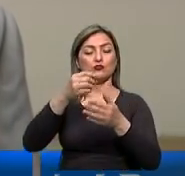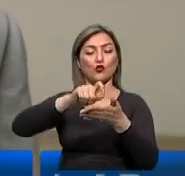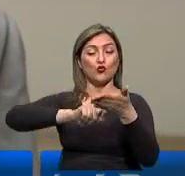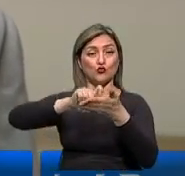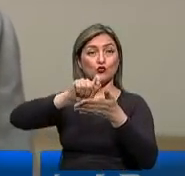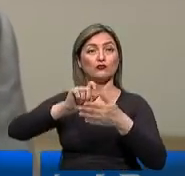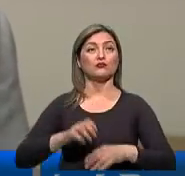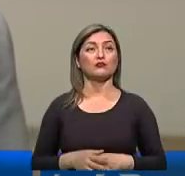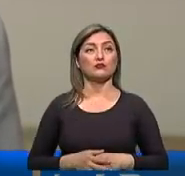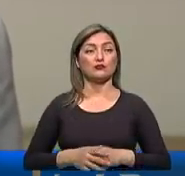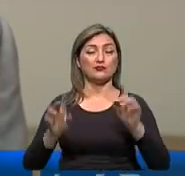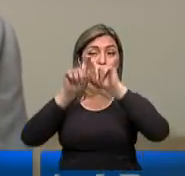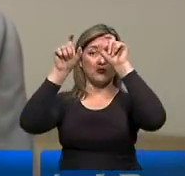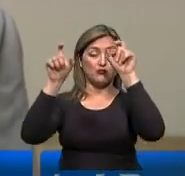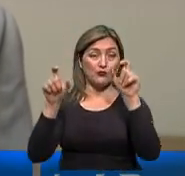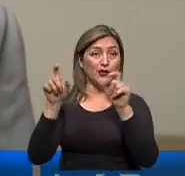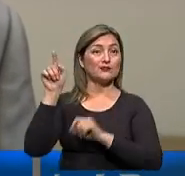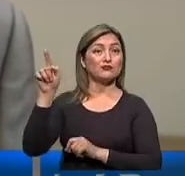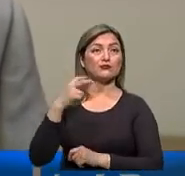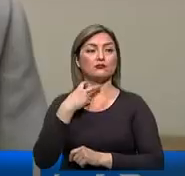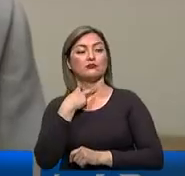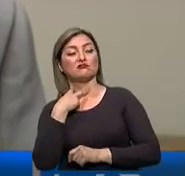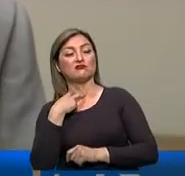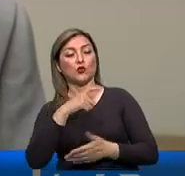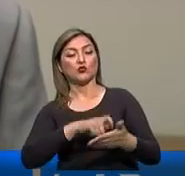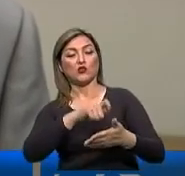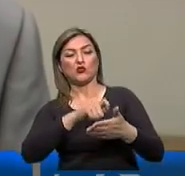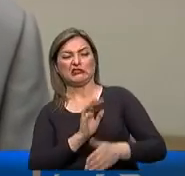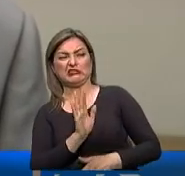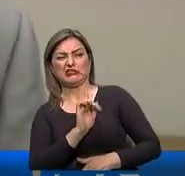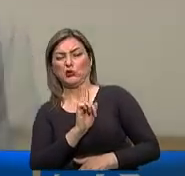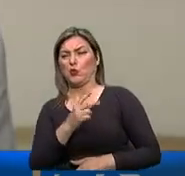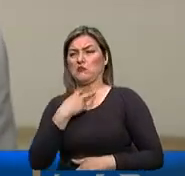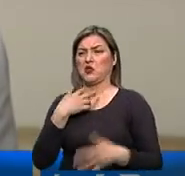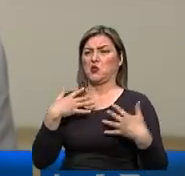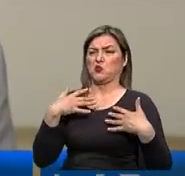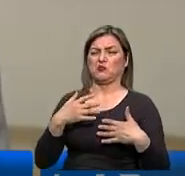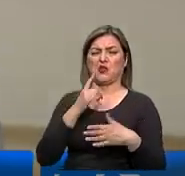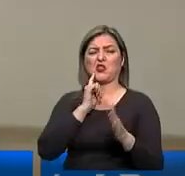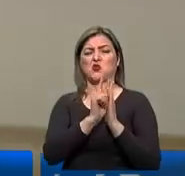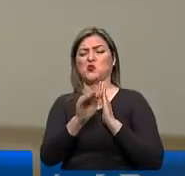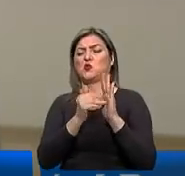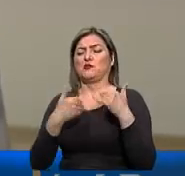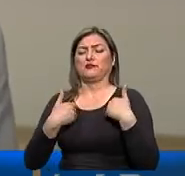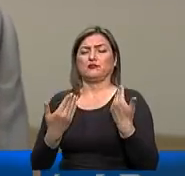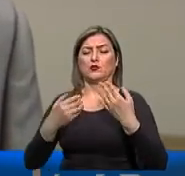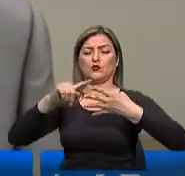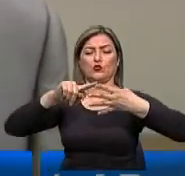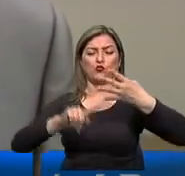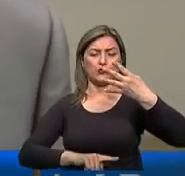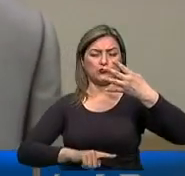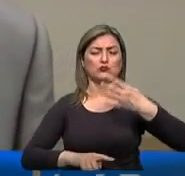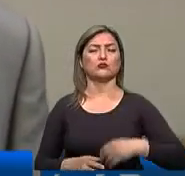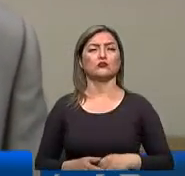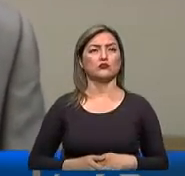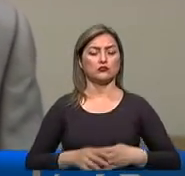fin de que los microempresarios pierdan el miedo a contratar más trabajadores. Establecemos cuatro formas de contratación: